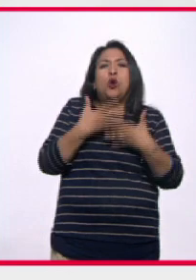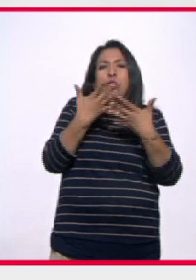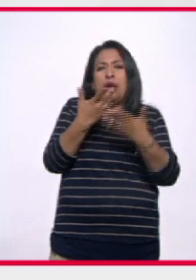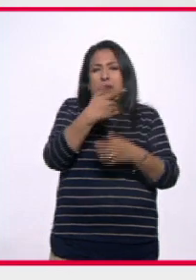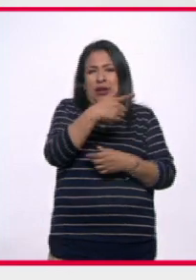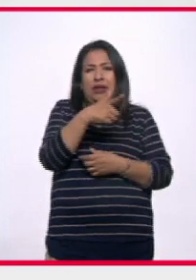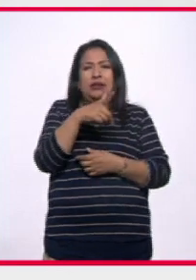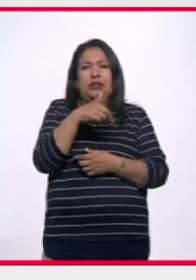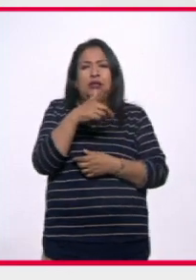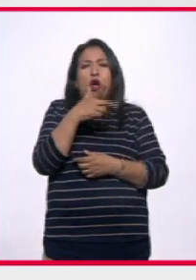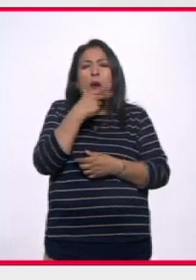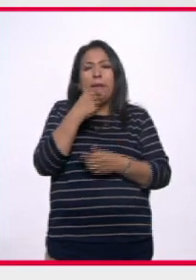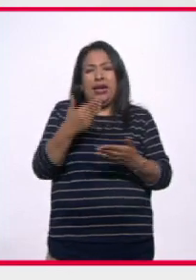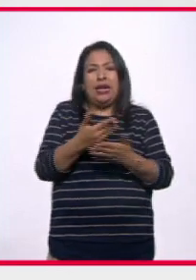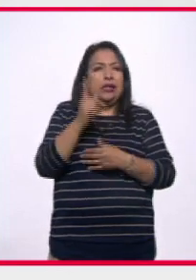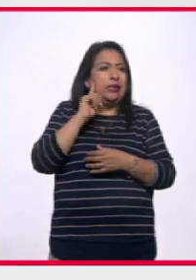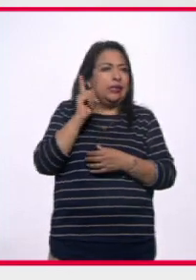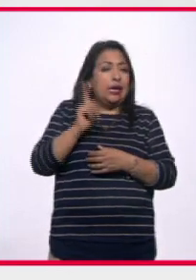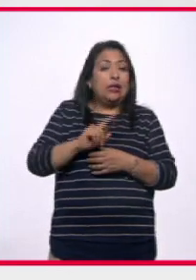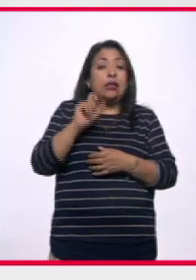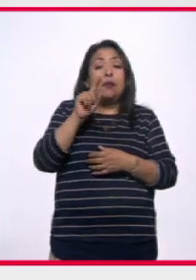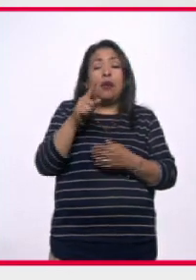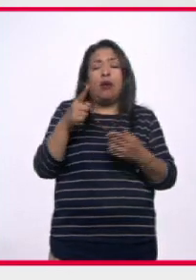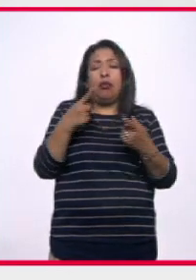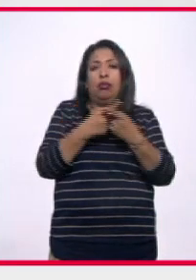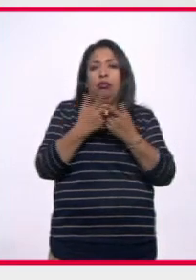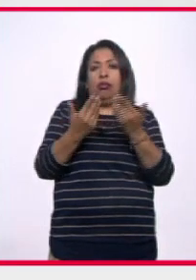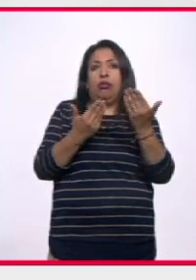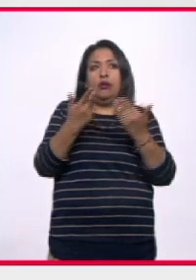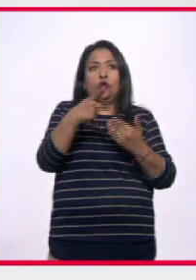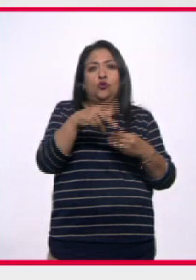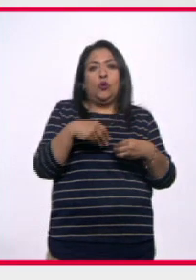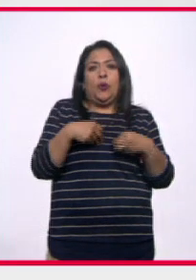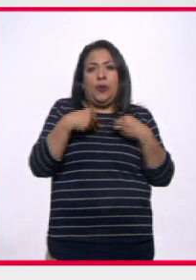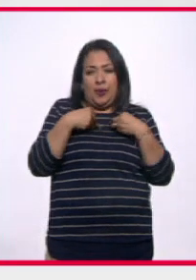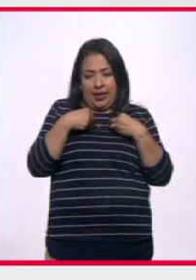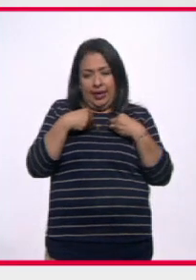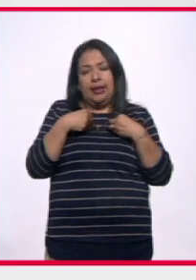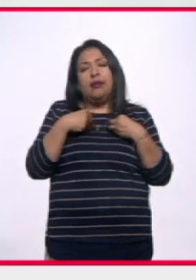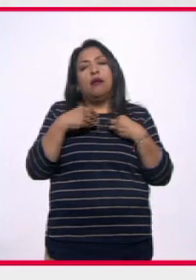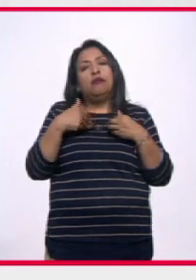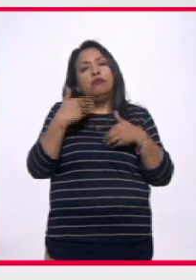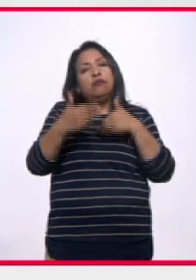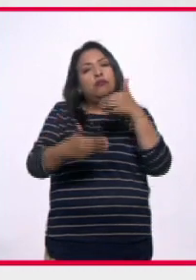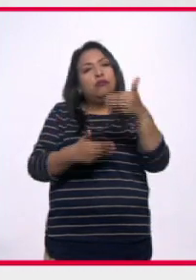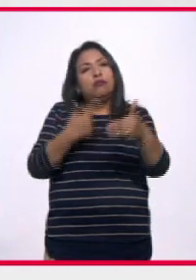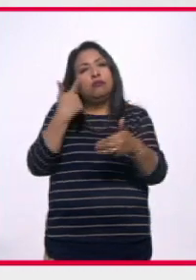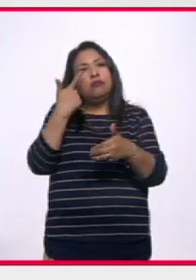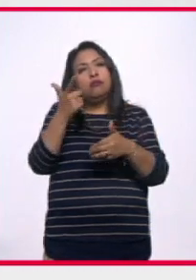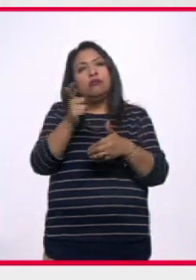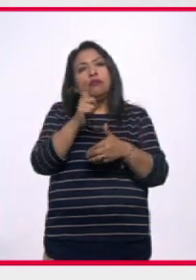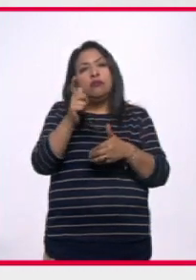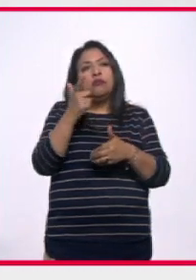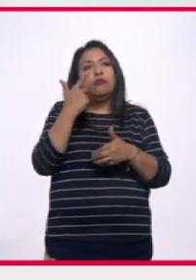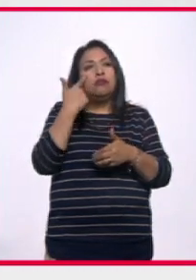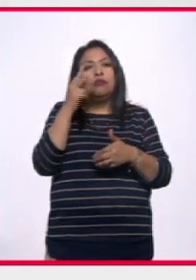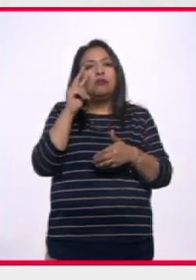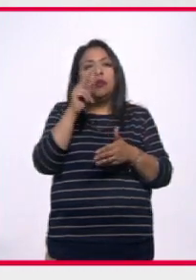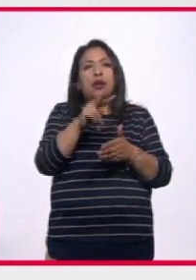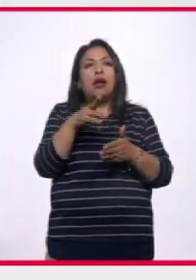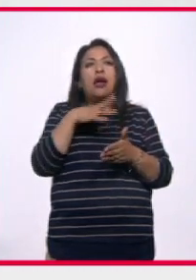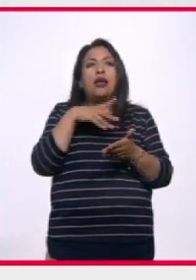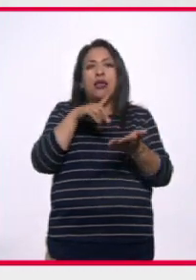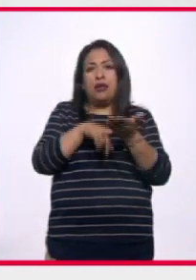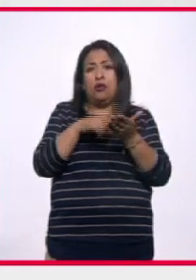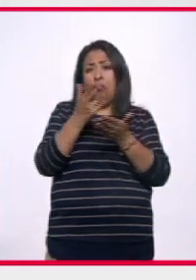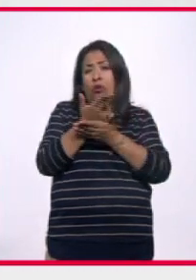del poeta zacatecano y los contrasta con su biografía va haciendo recorrido ya al momento de que estoy diciendo lo vieron que también tiene una